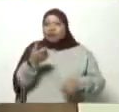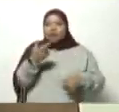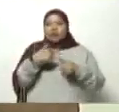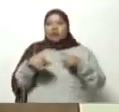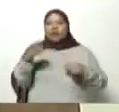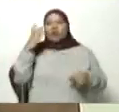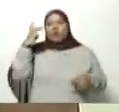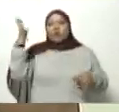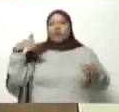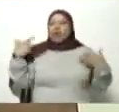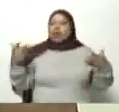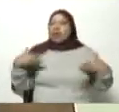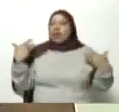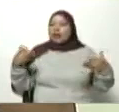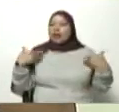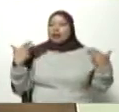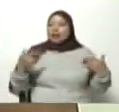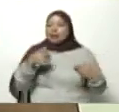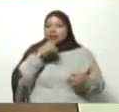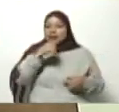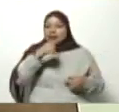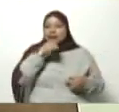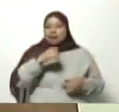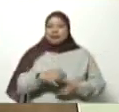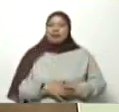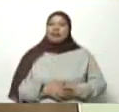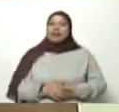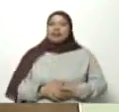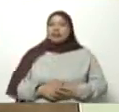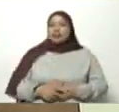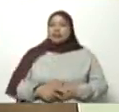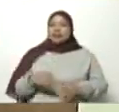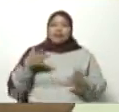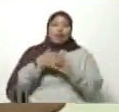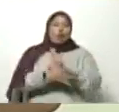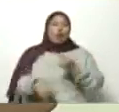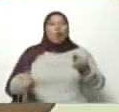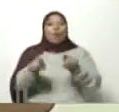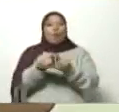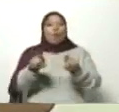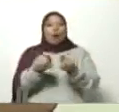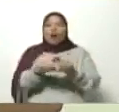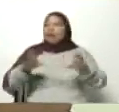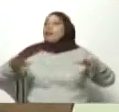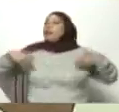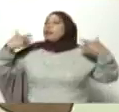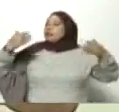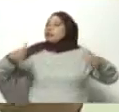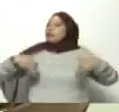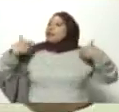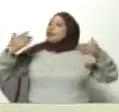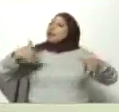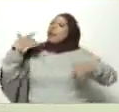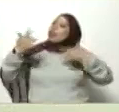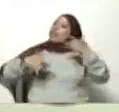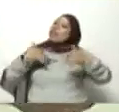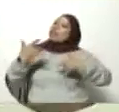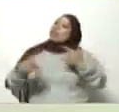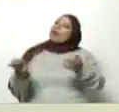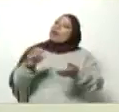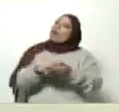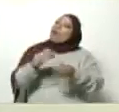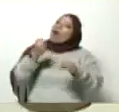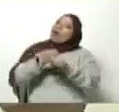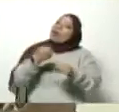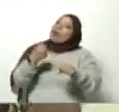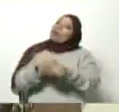con alegría. La alegría es sinónimo de optimismo, y eso genera fuerza, genera compromiso,